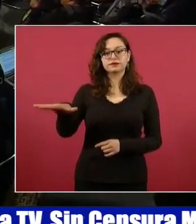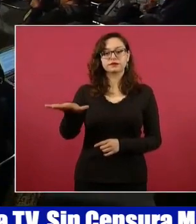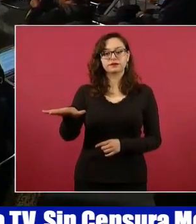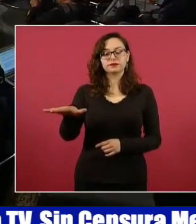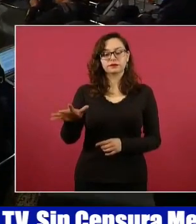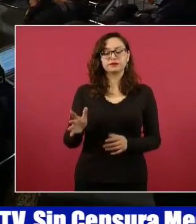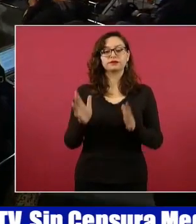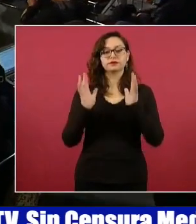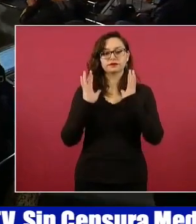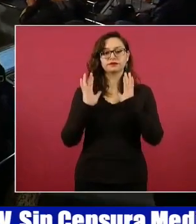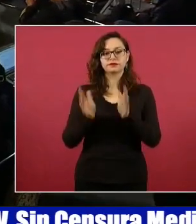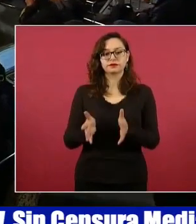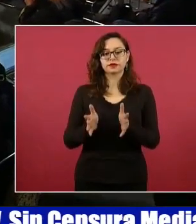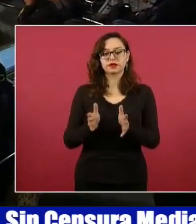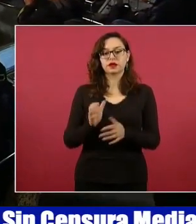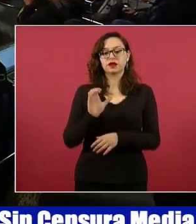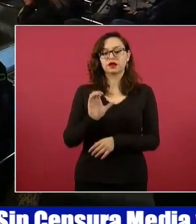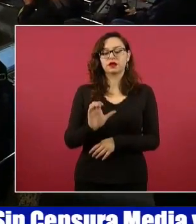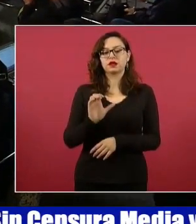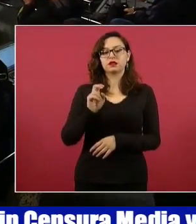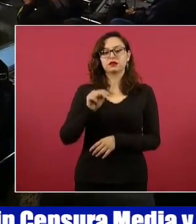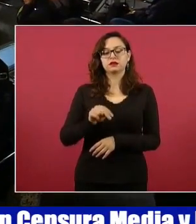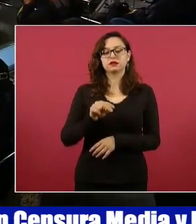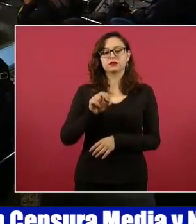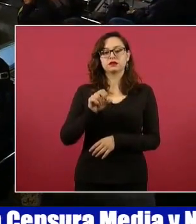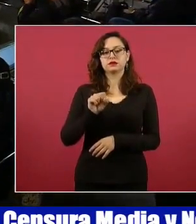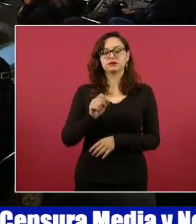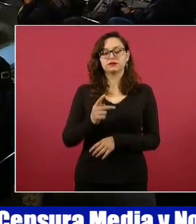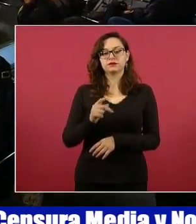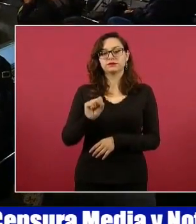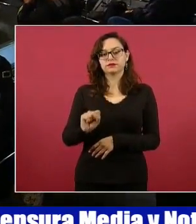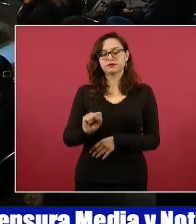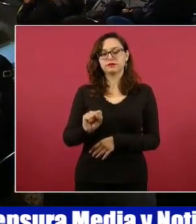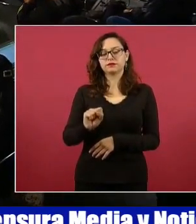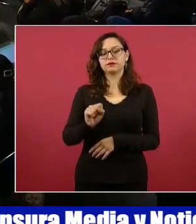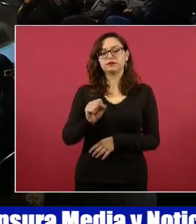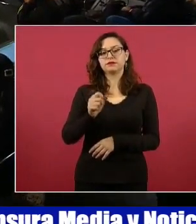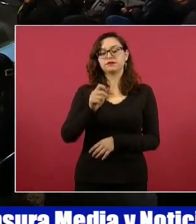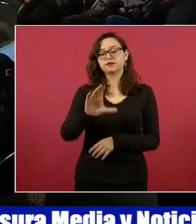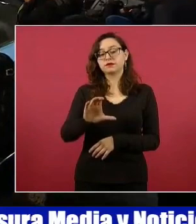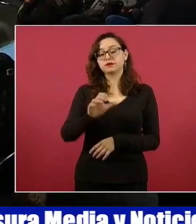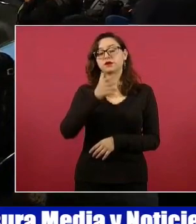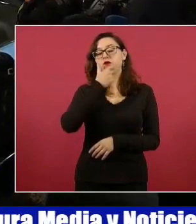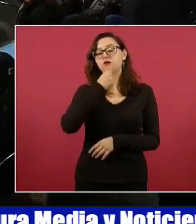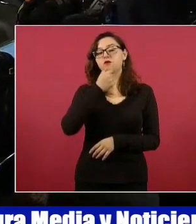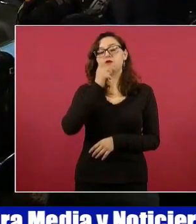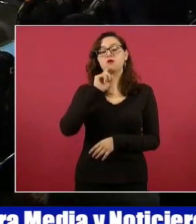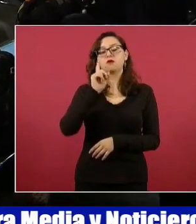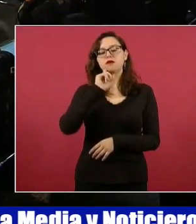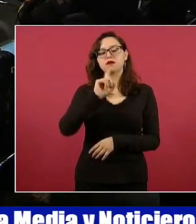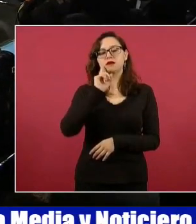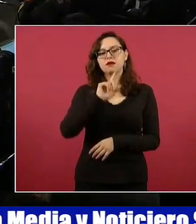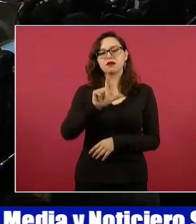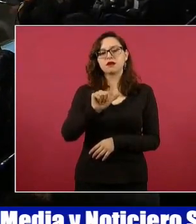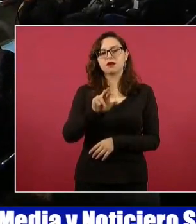la Coordinadora Nacional de Protección Civil, Laura Velázquez,